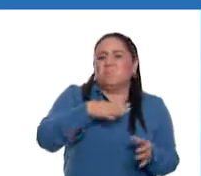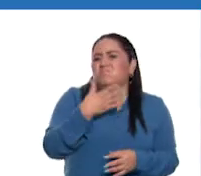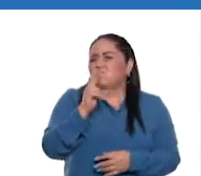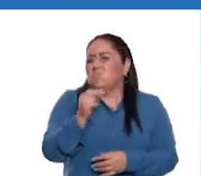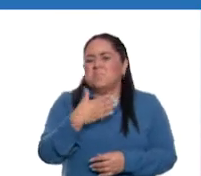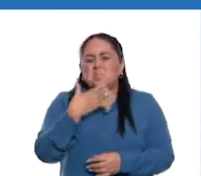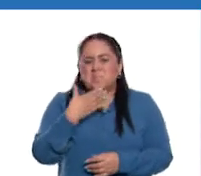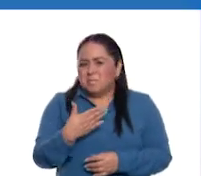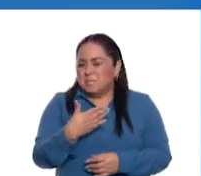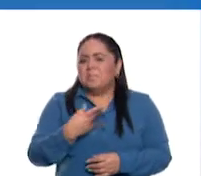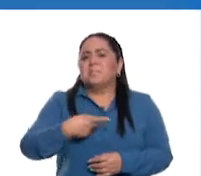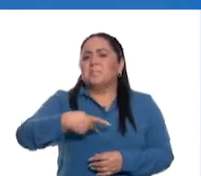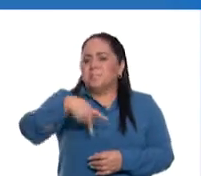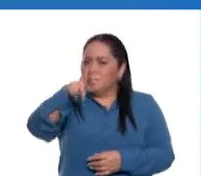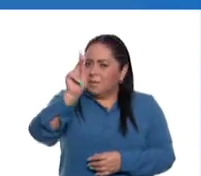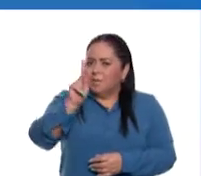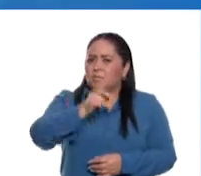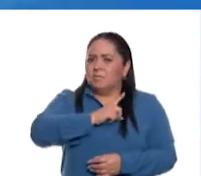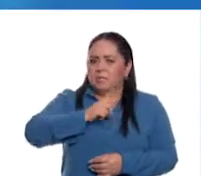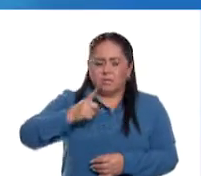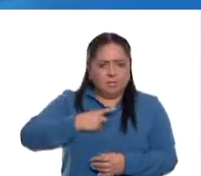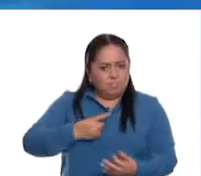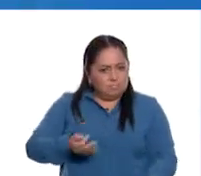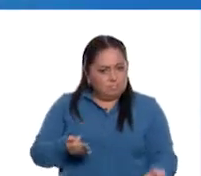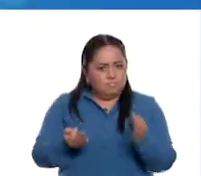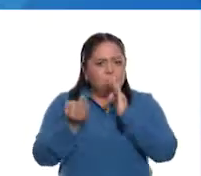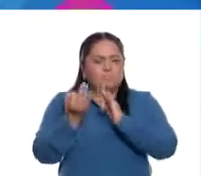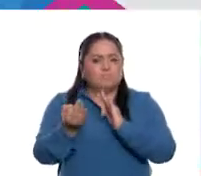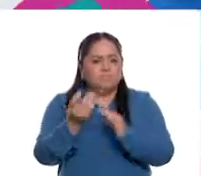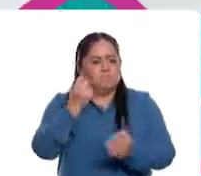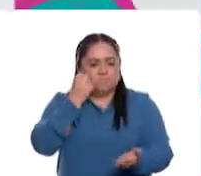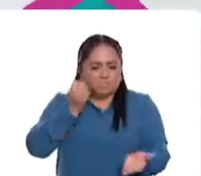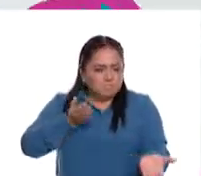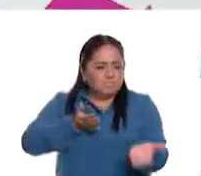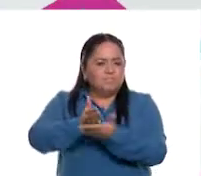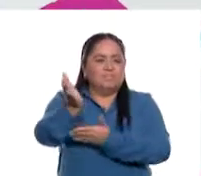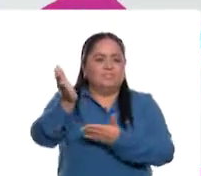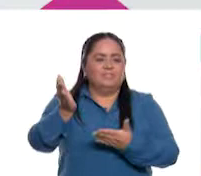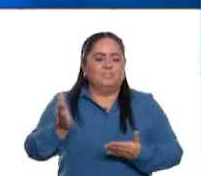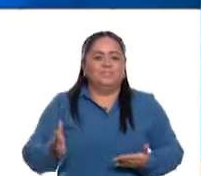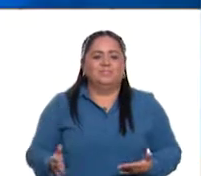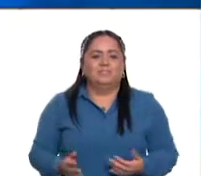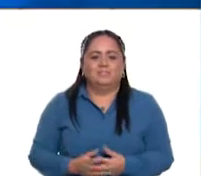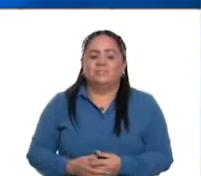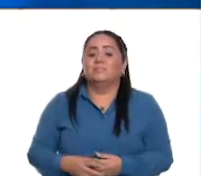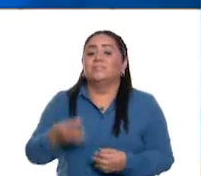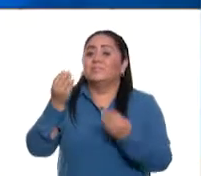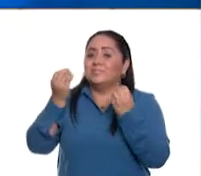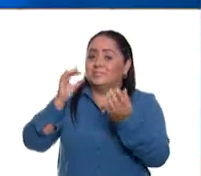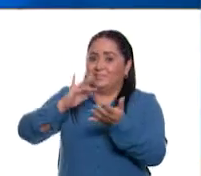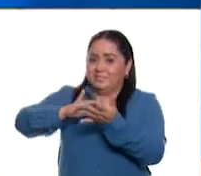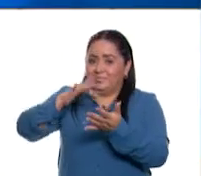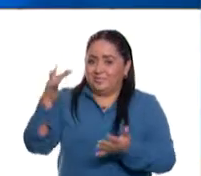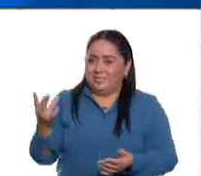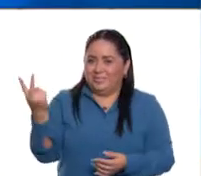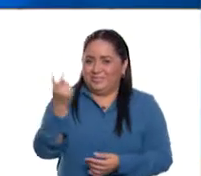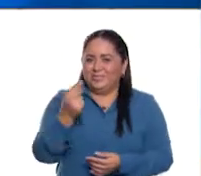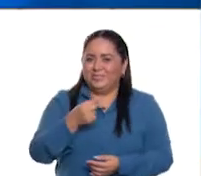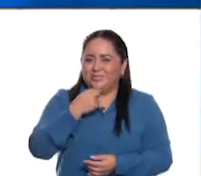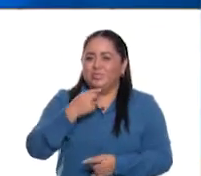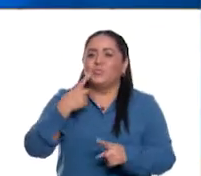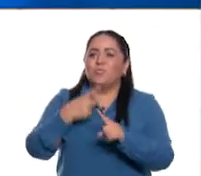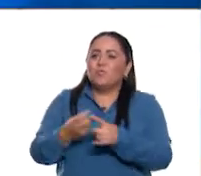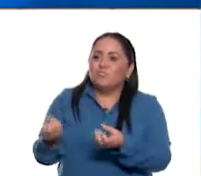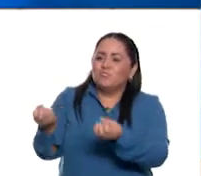buenos, pero hay que enfrentarlos y salir adelante. Muchas gracias a nuestros estudiantes